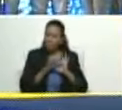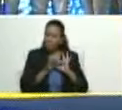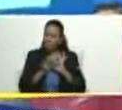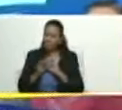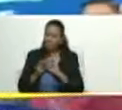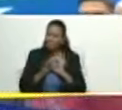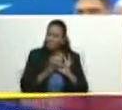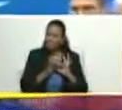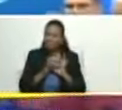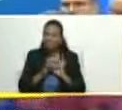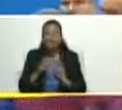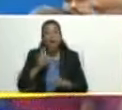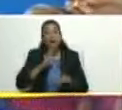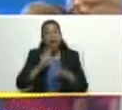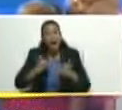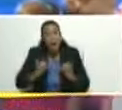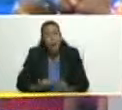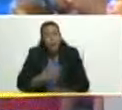Yo quiero invitar